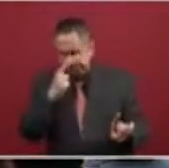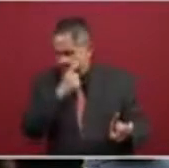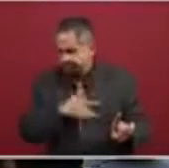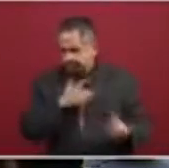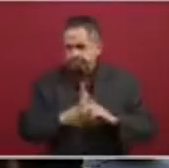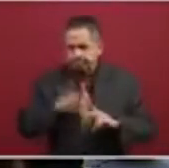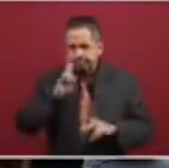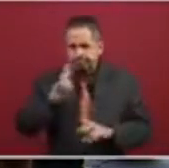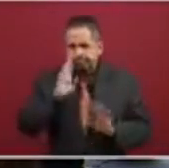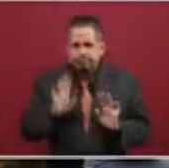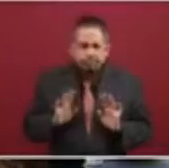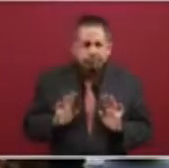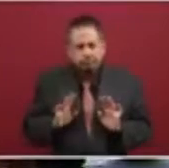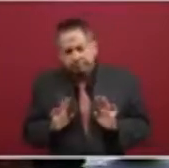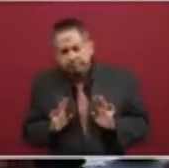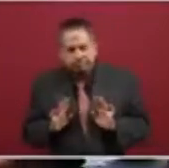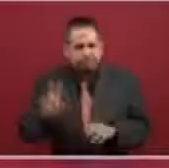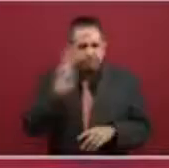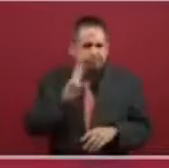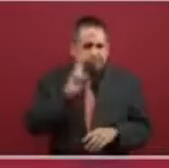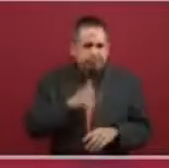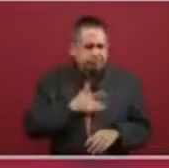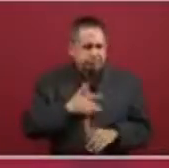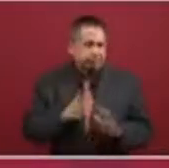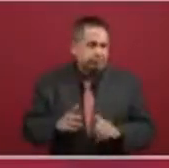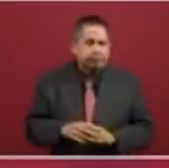analizando, estoy viendo, porque